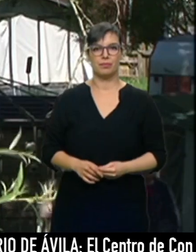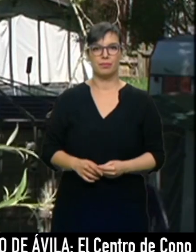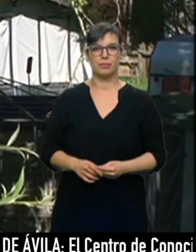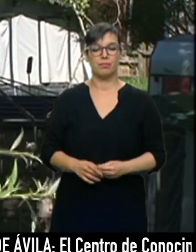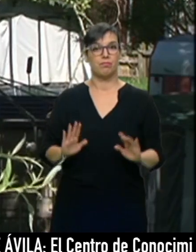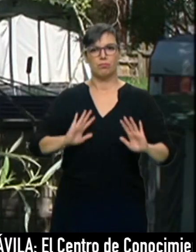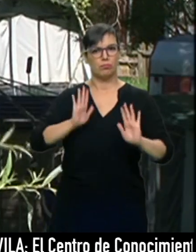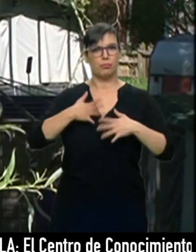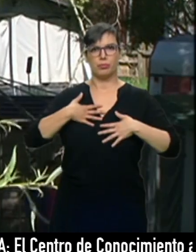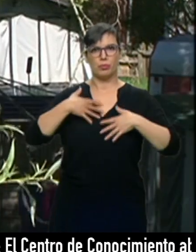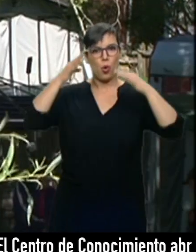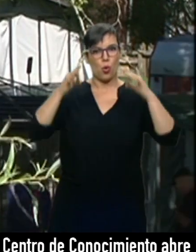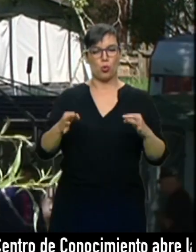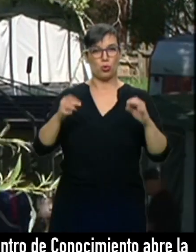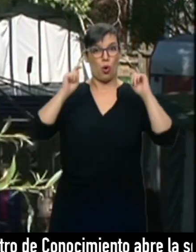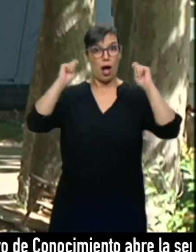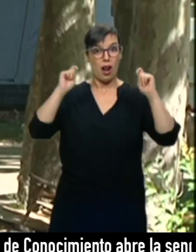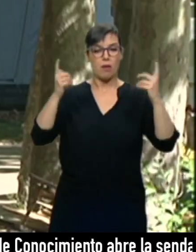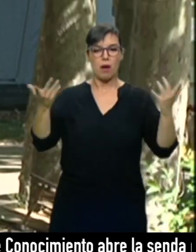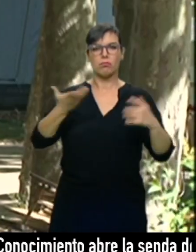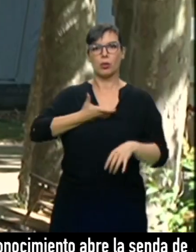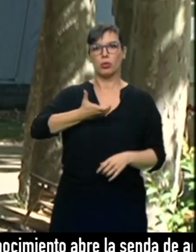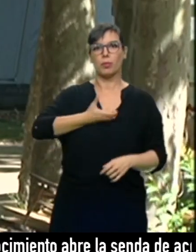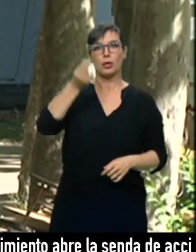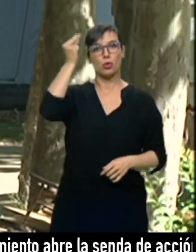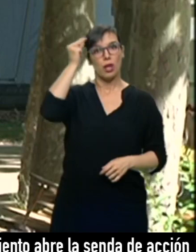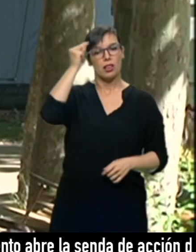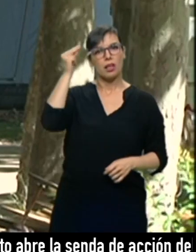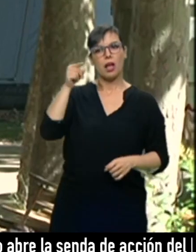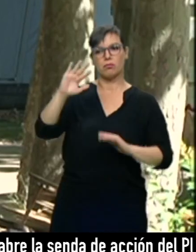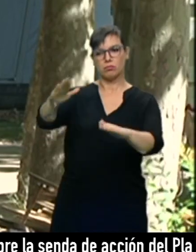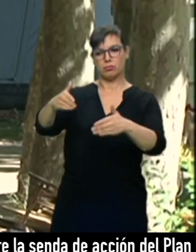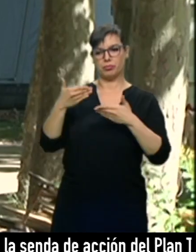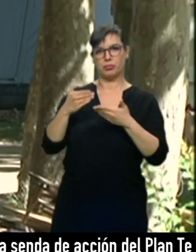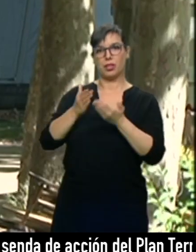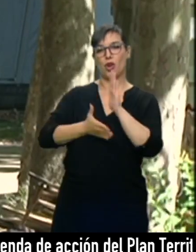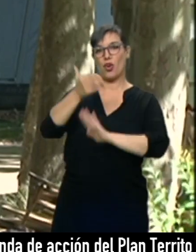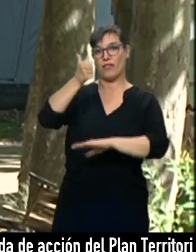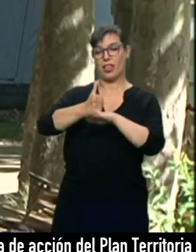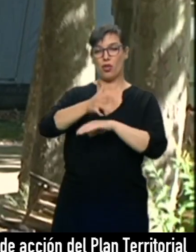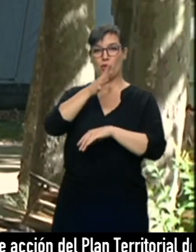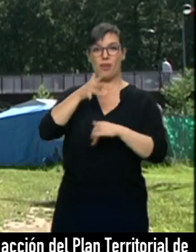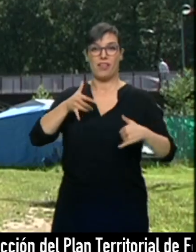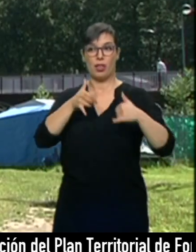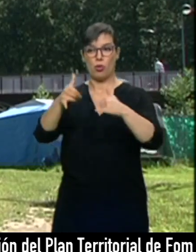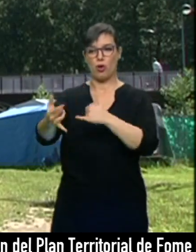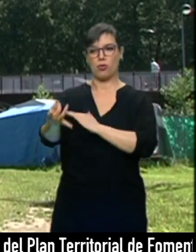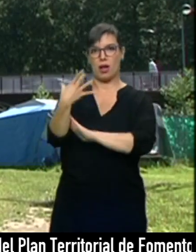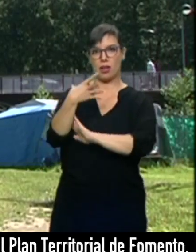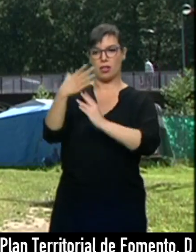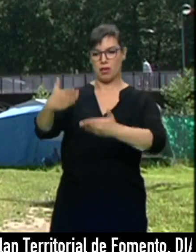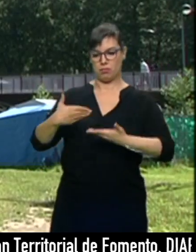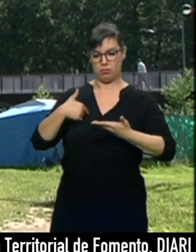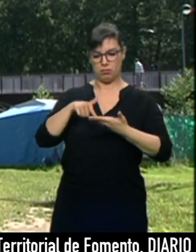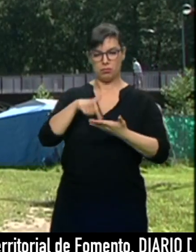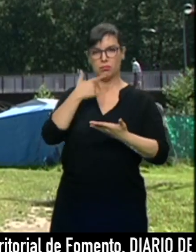Por sorpresa y en pleno estado de alarma, el Ayuntamiento de Saldaña recibió una carta de la Confederación Hidrográfica del Duero en la que le obliga a cerrar